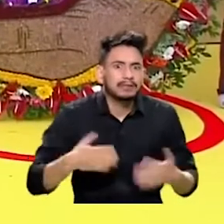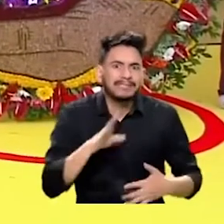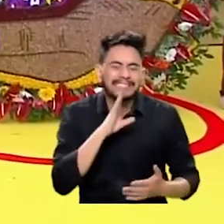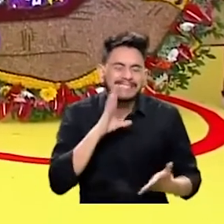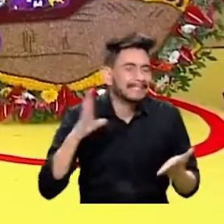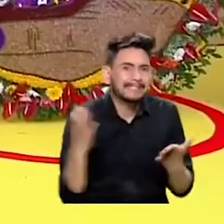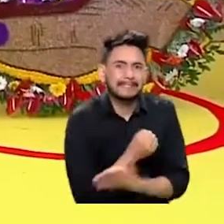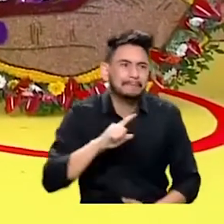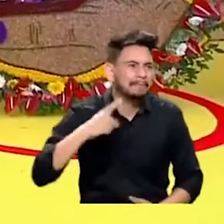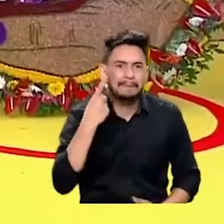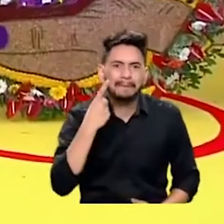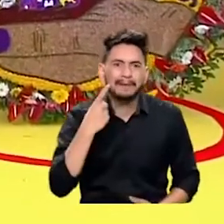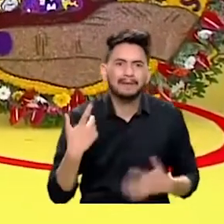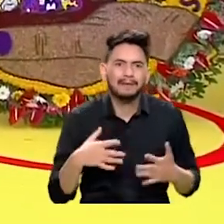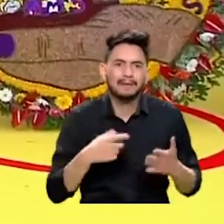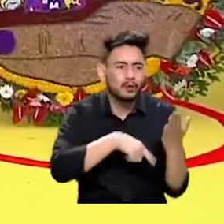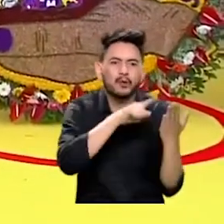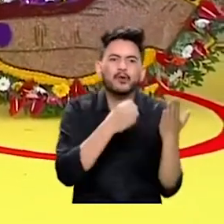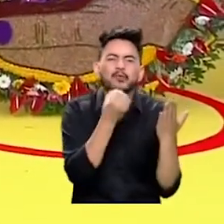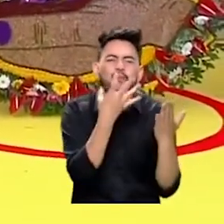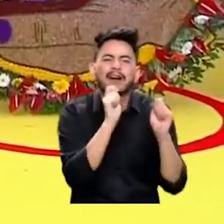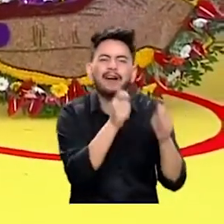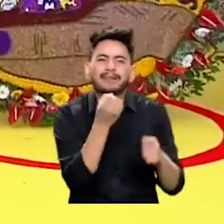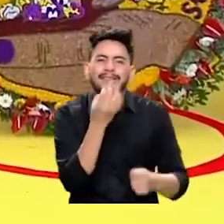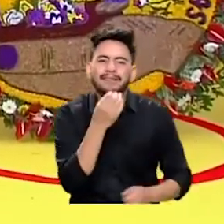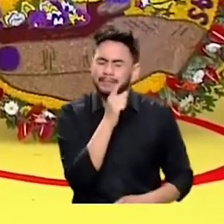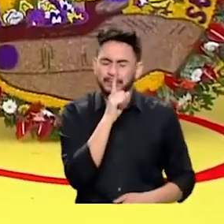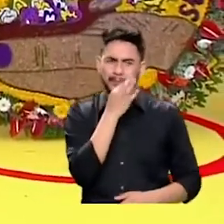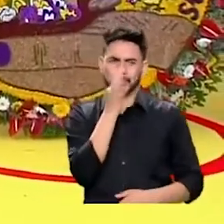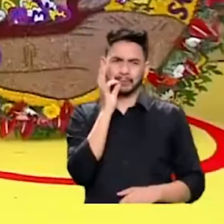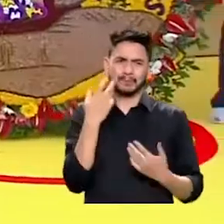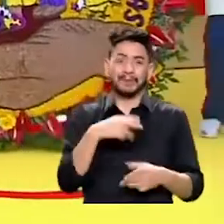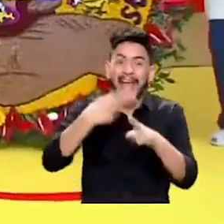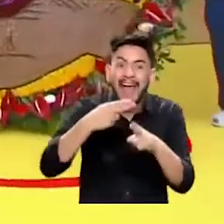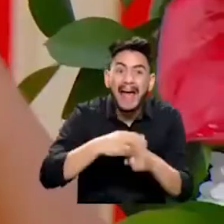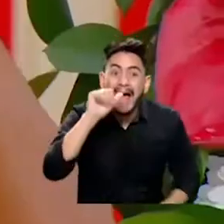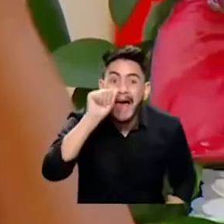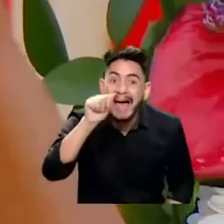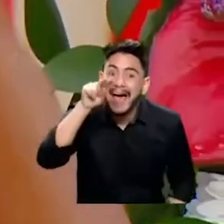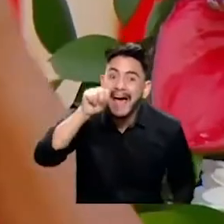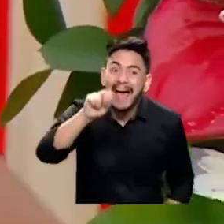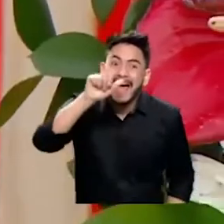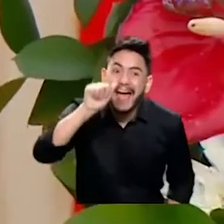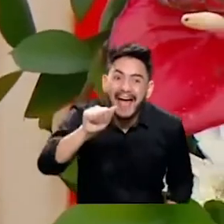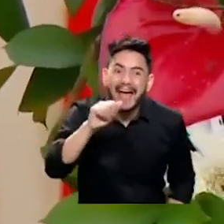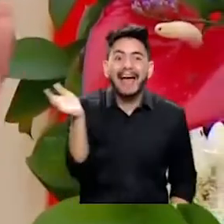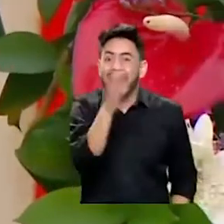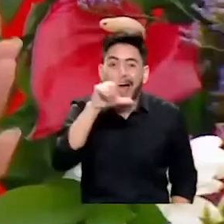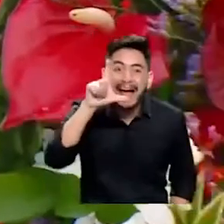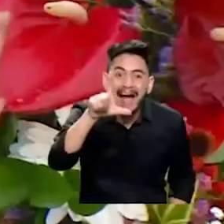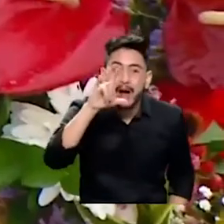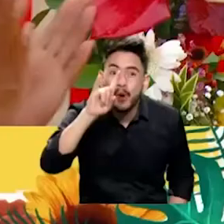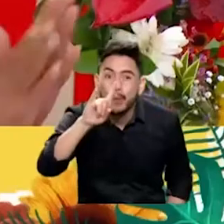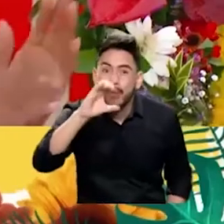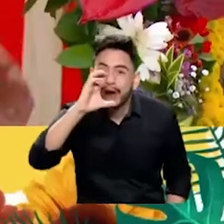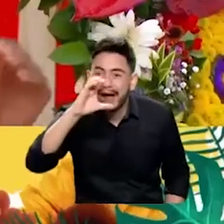No voy a decir el número de contrato, voy a decir primero el nombre. Ana Lucía Tortúa Grisales, número de contrato 25. Veré